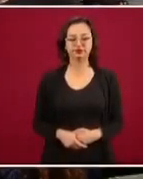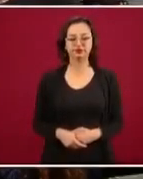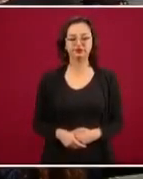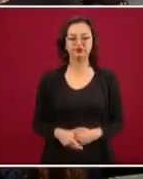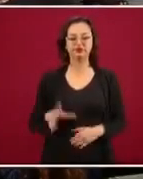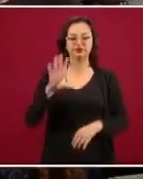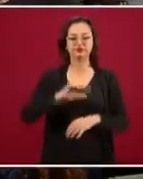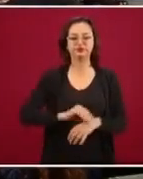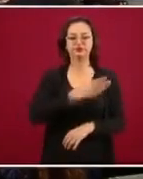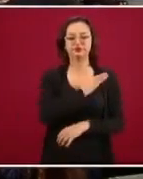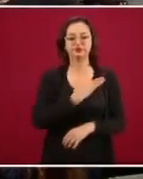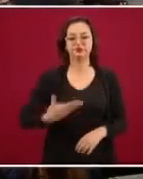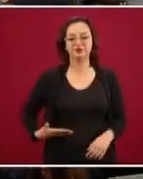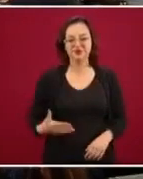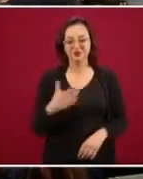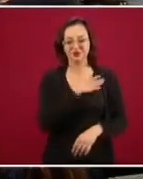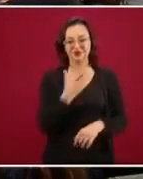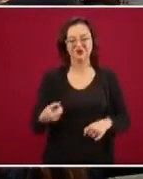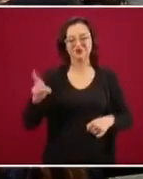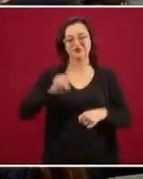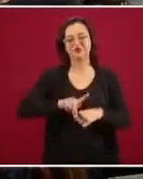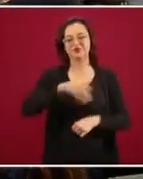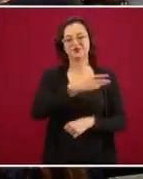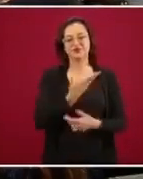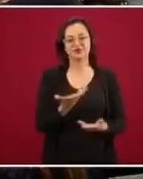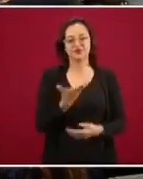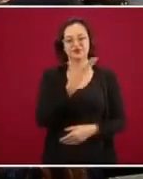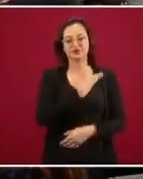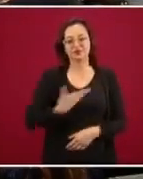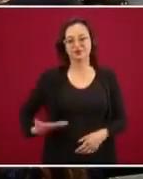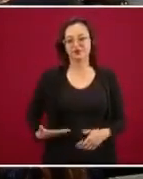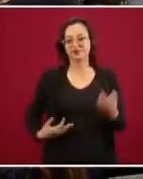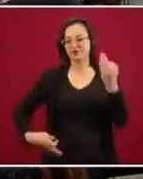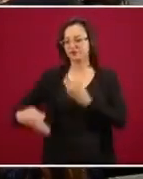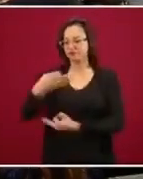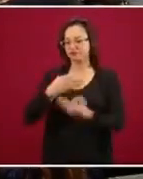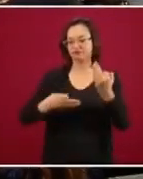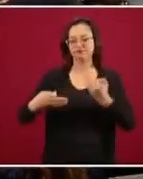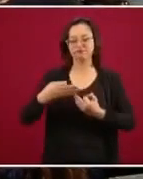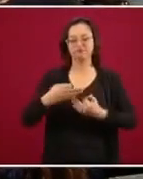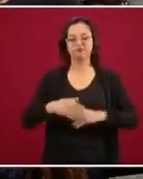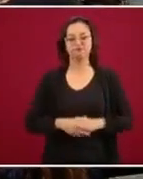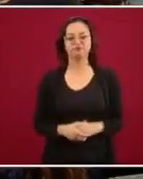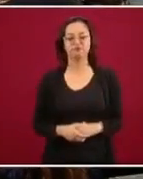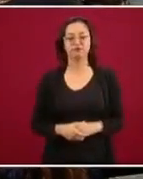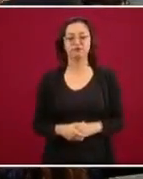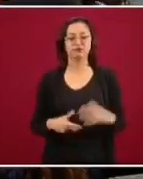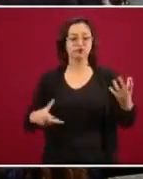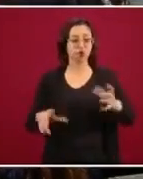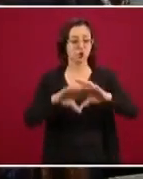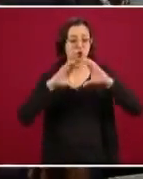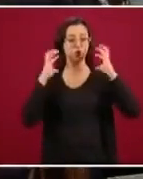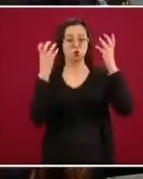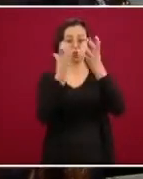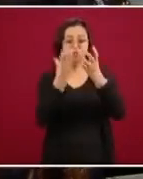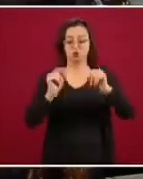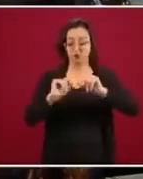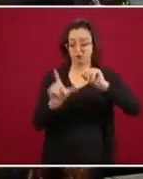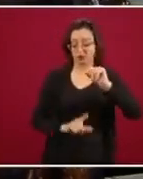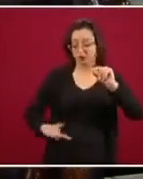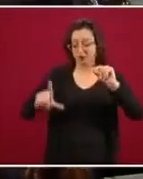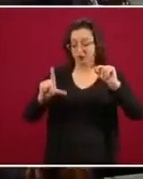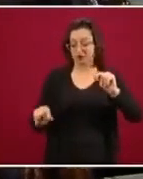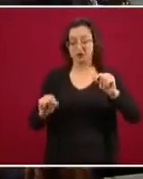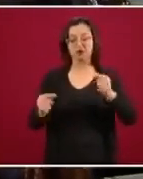buenos días señor presidente de la república buenos días a todos actualmente el mundo y nuestro país y nuestro país